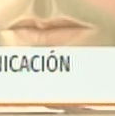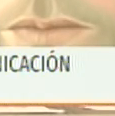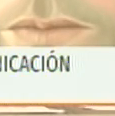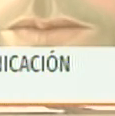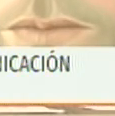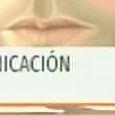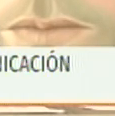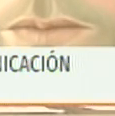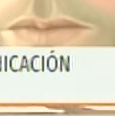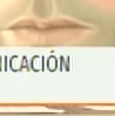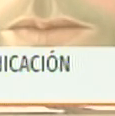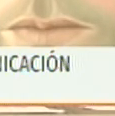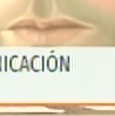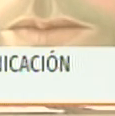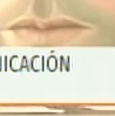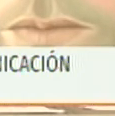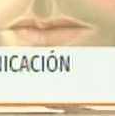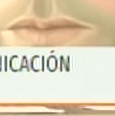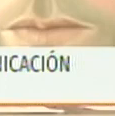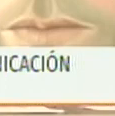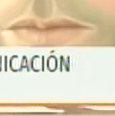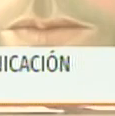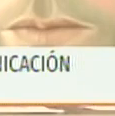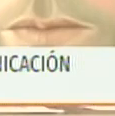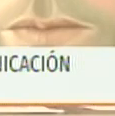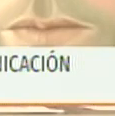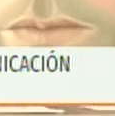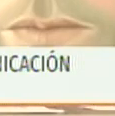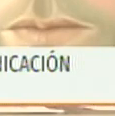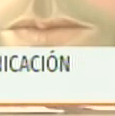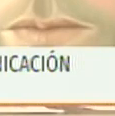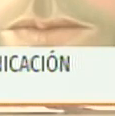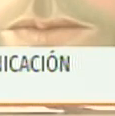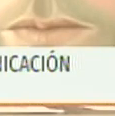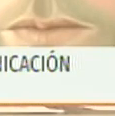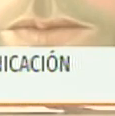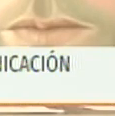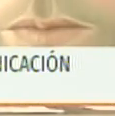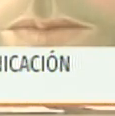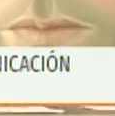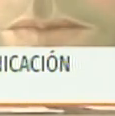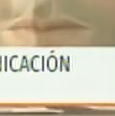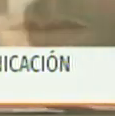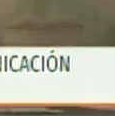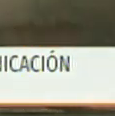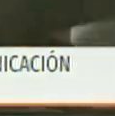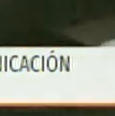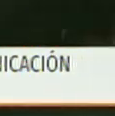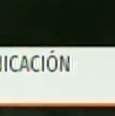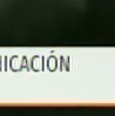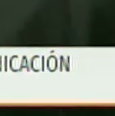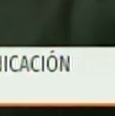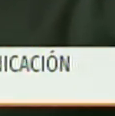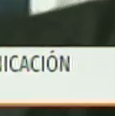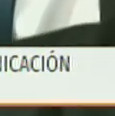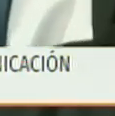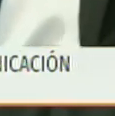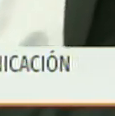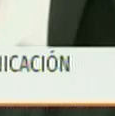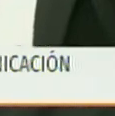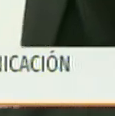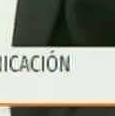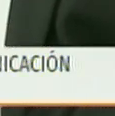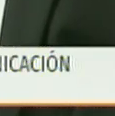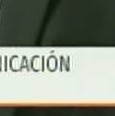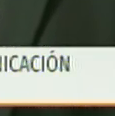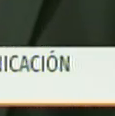y que él estaba de acuerdo en hacer reuniones secretas entre una delegación de ellos y nosotros. Y así se empezaron